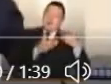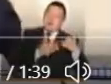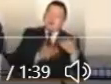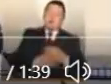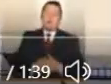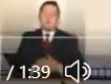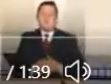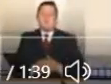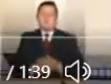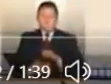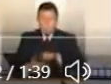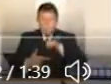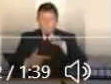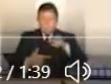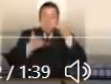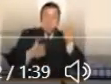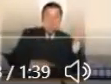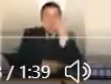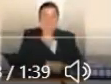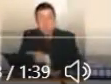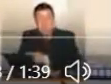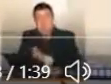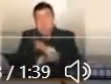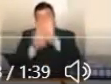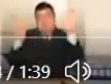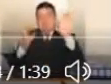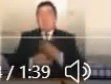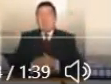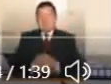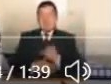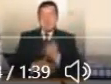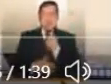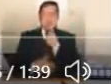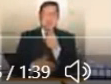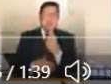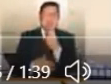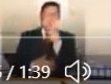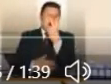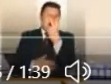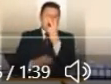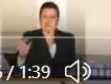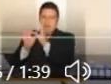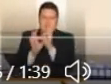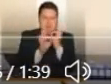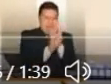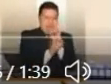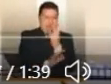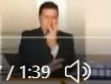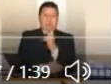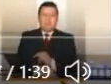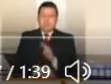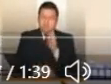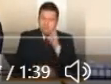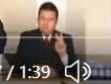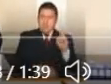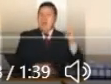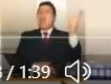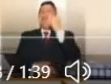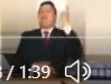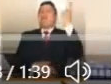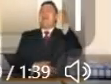en el balance del día de hoy claro nosotros podemos decir hay dos enfoques vimos un criterio